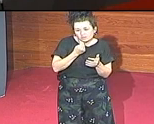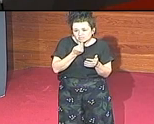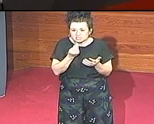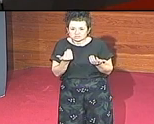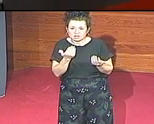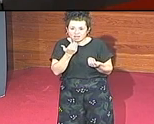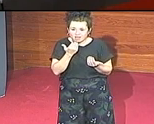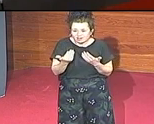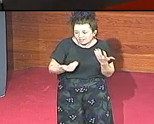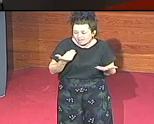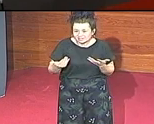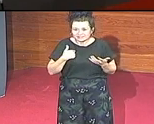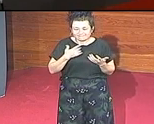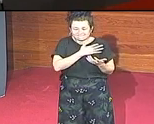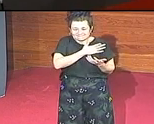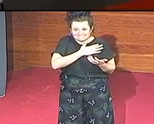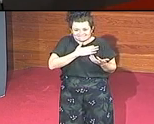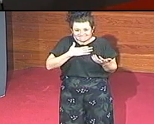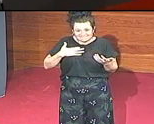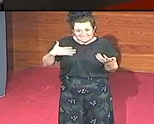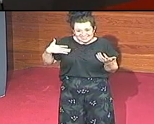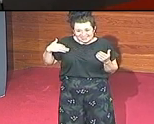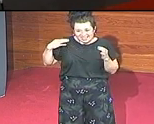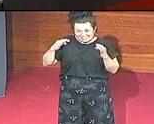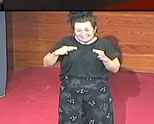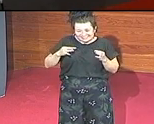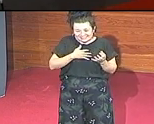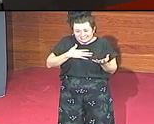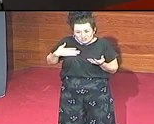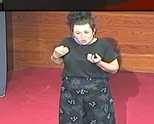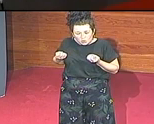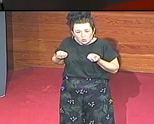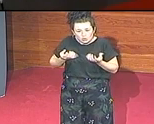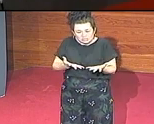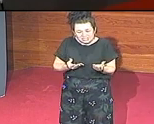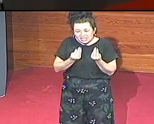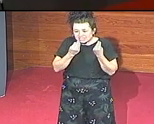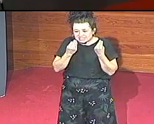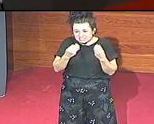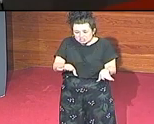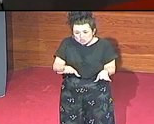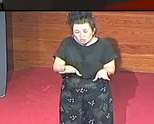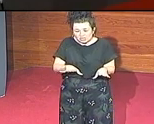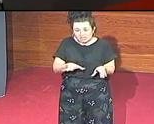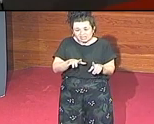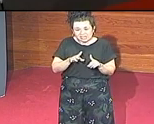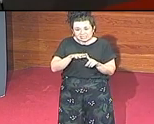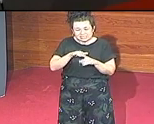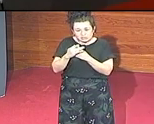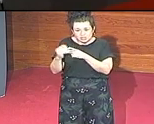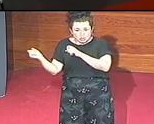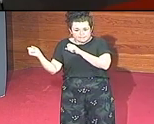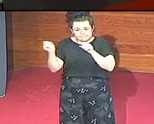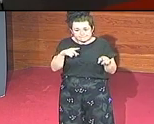y yo siempre he querido contar una historia la historia de la migración que sucedió en bilbao bilbao en victoria en